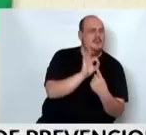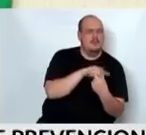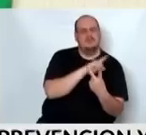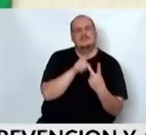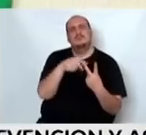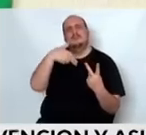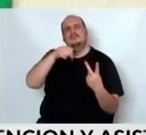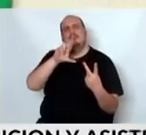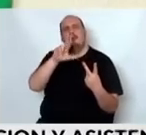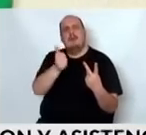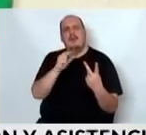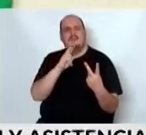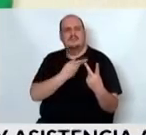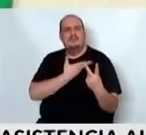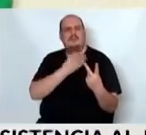Fontana.